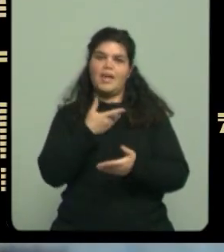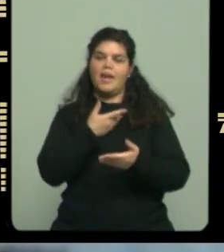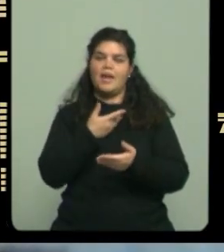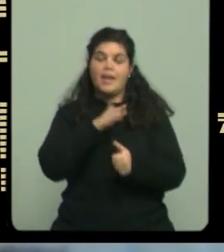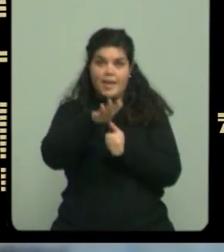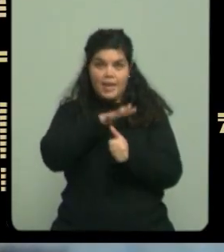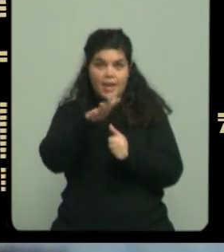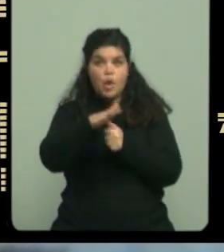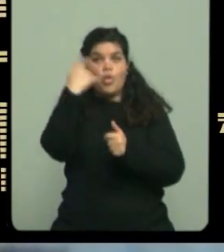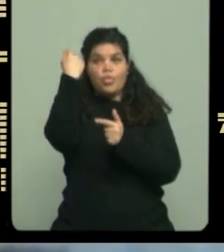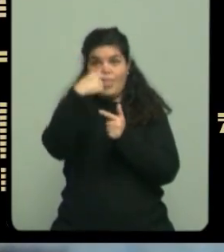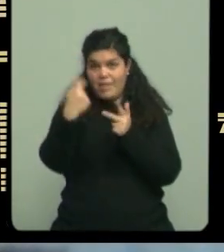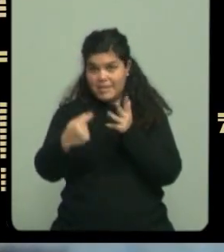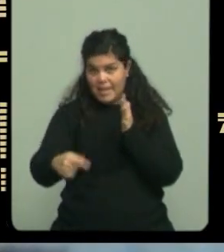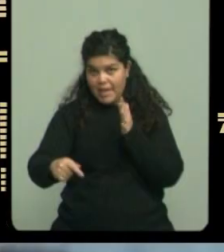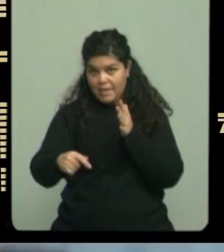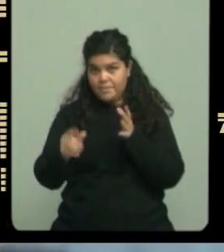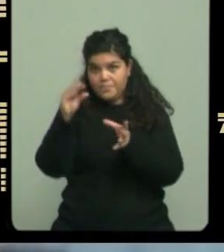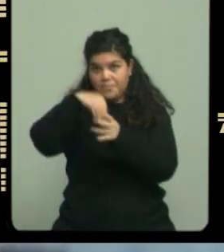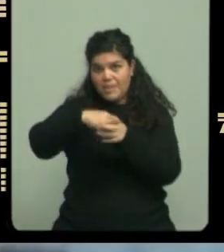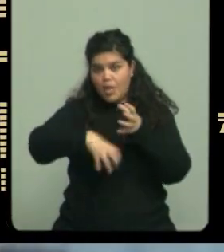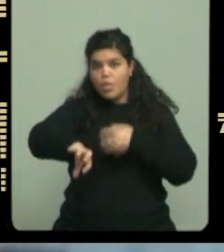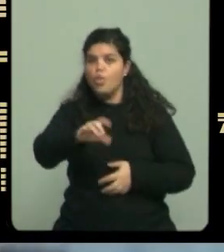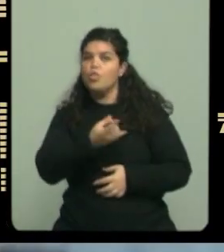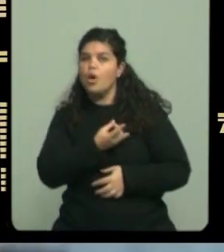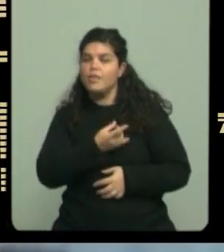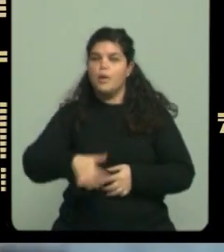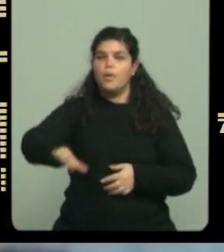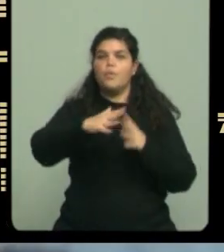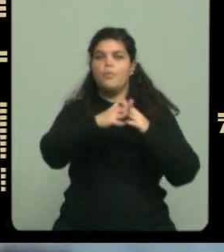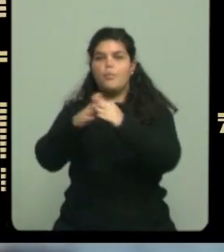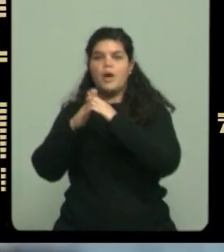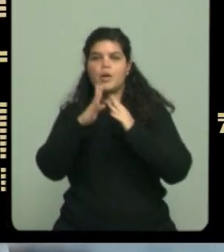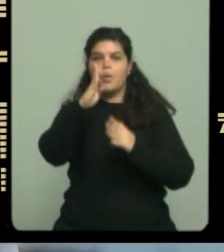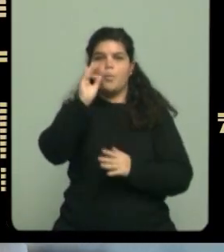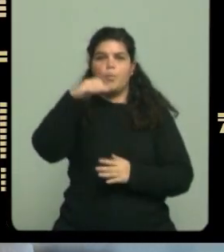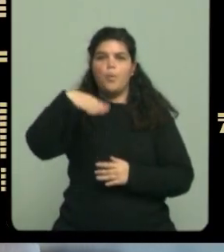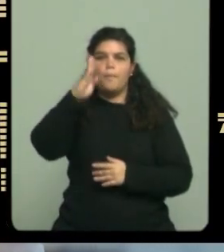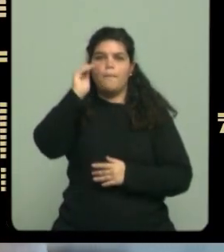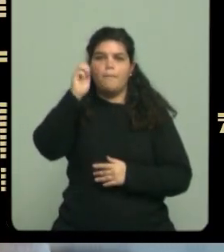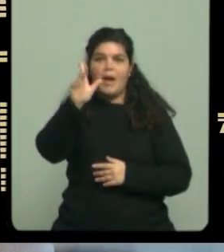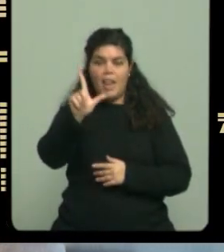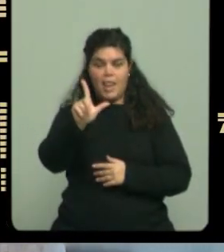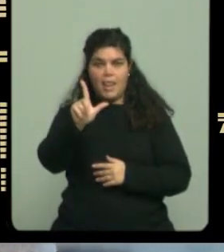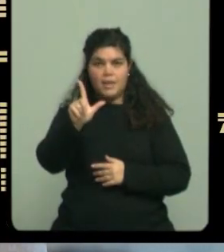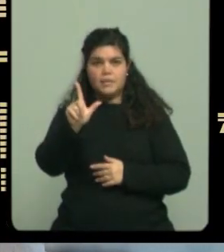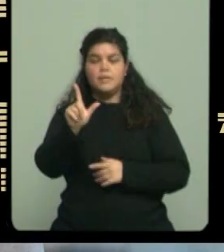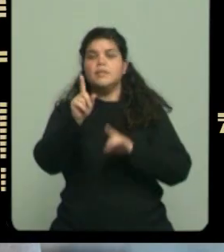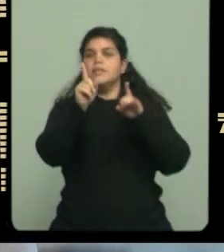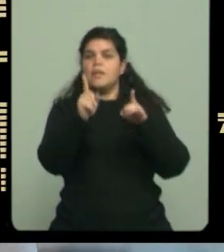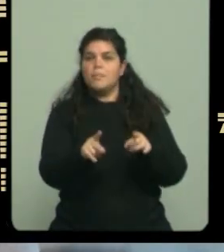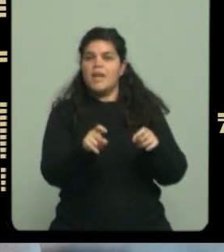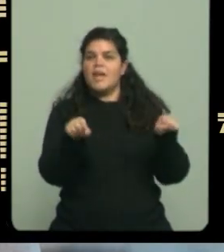Diversidad, que físicamente está en el barrio Bombal, ahí. Bueno, y en las